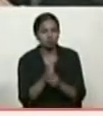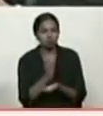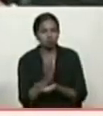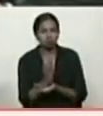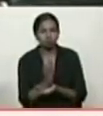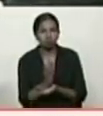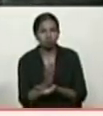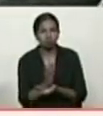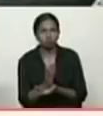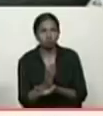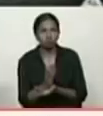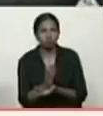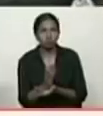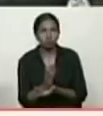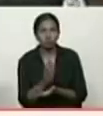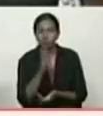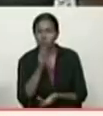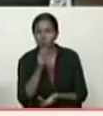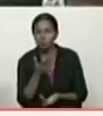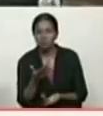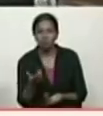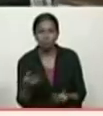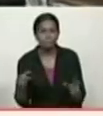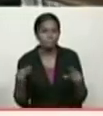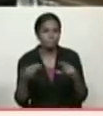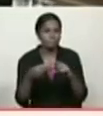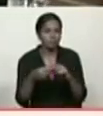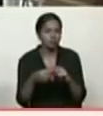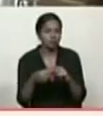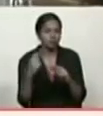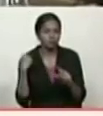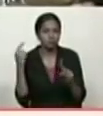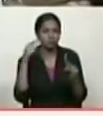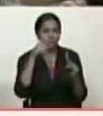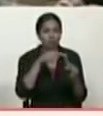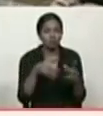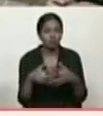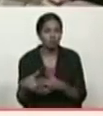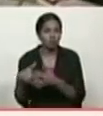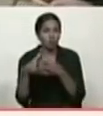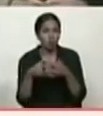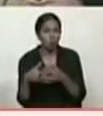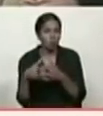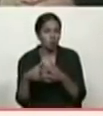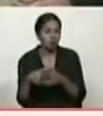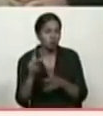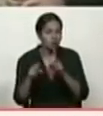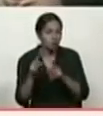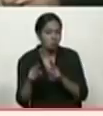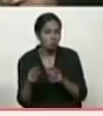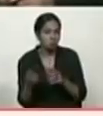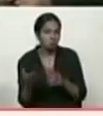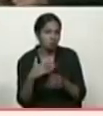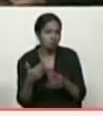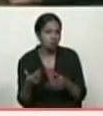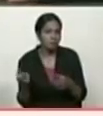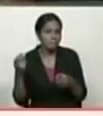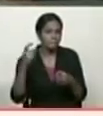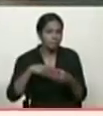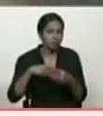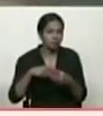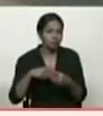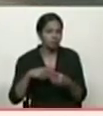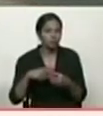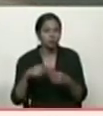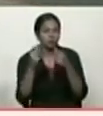prácticamente unidireccionadas hacia los Estados Unidos y con alguna influencia entre las oligarquías